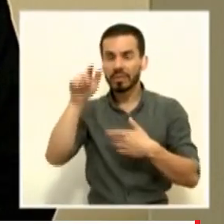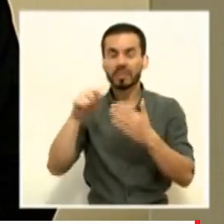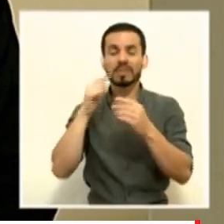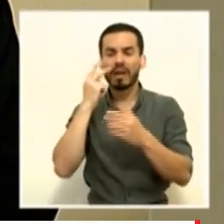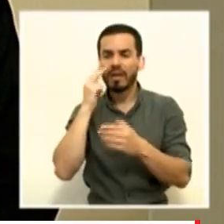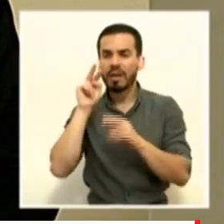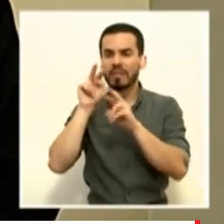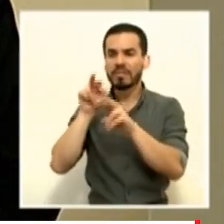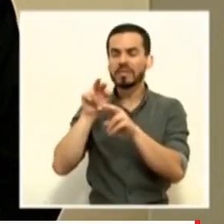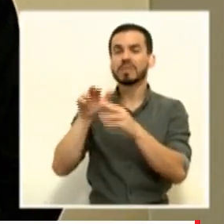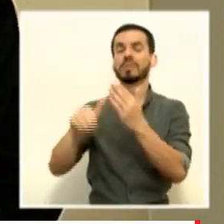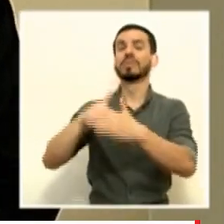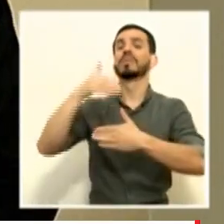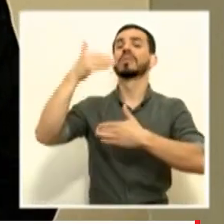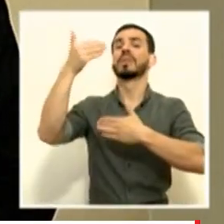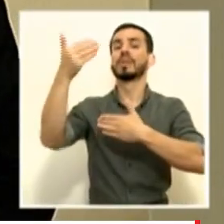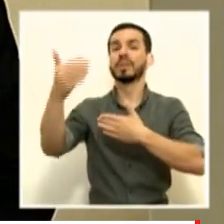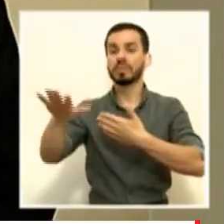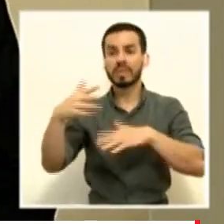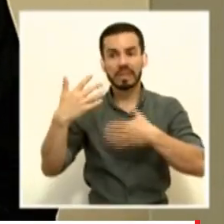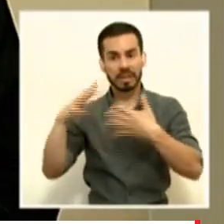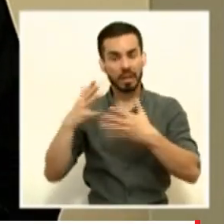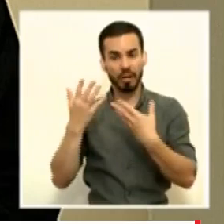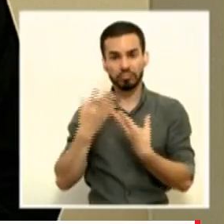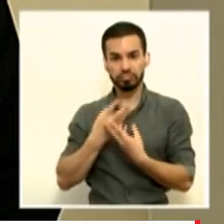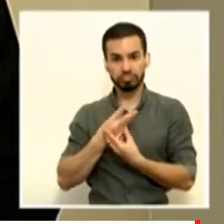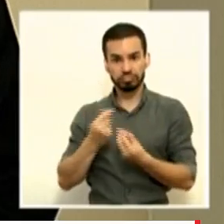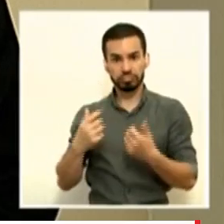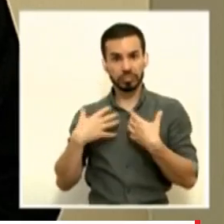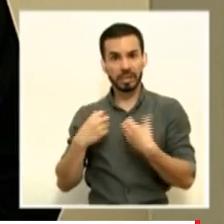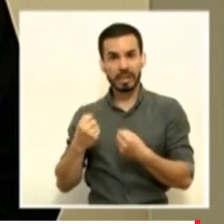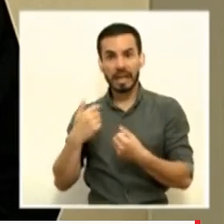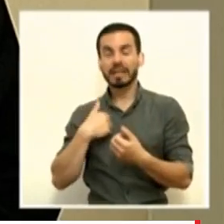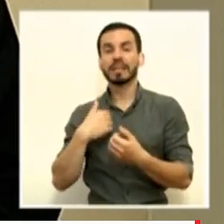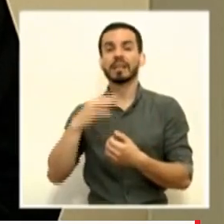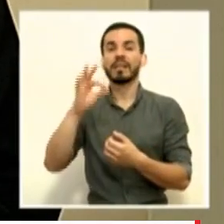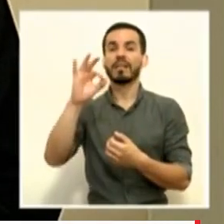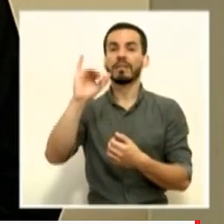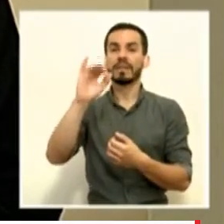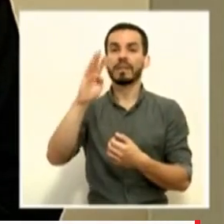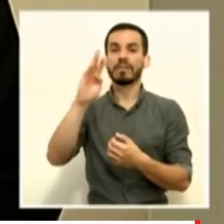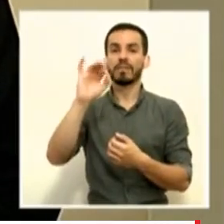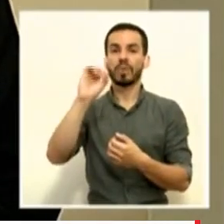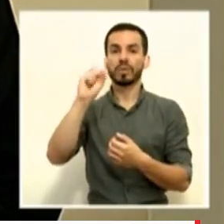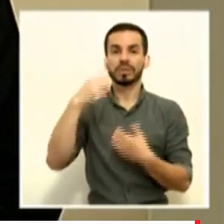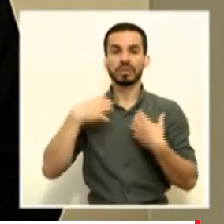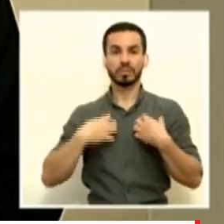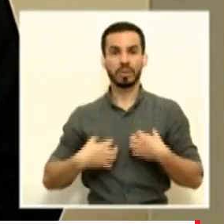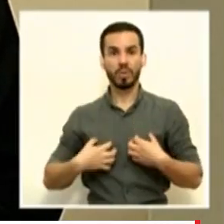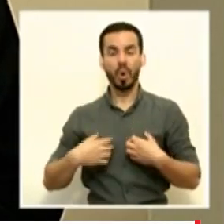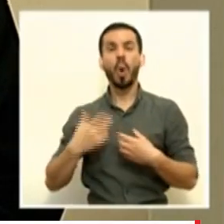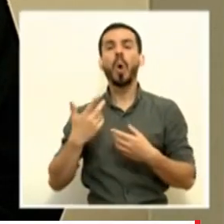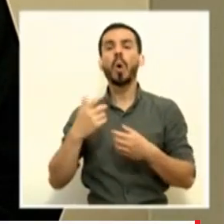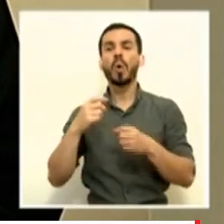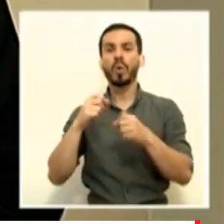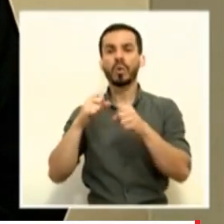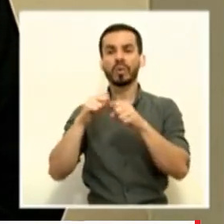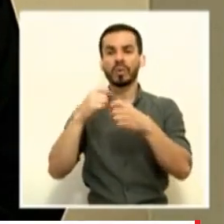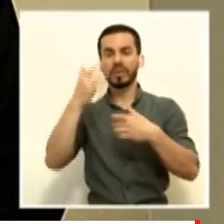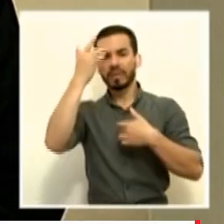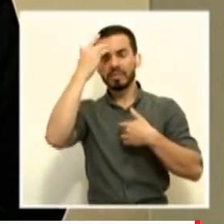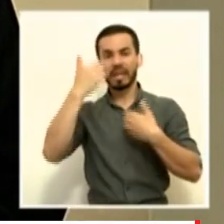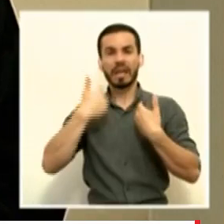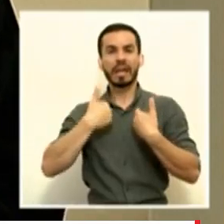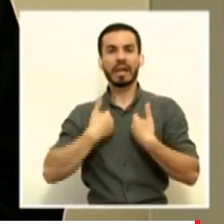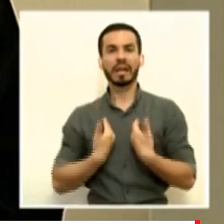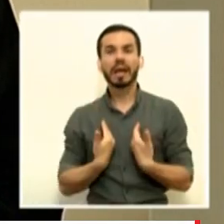posterior a que se recuperan del COVID, que presentan fibrosis pulmonar o un síndrome de cansancio crónico, que